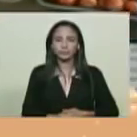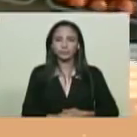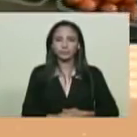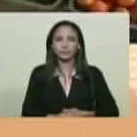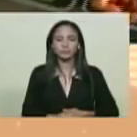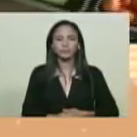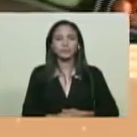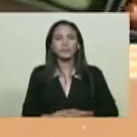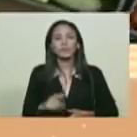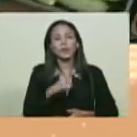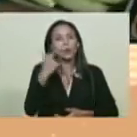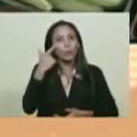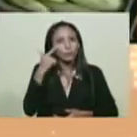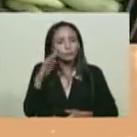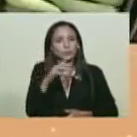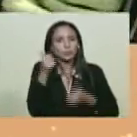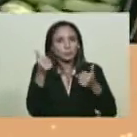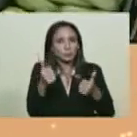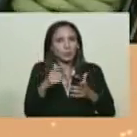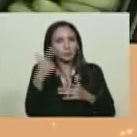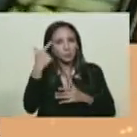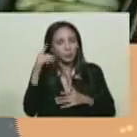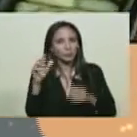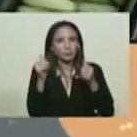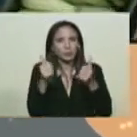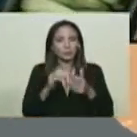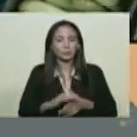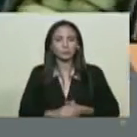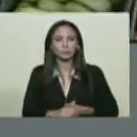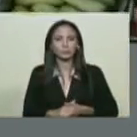Por eso me parece muy bien. Javier,